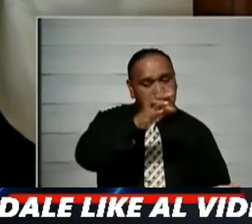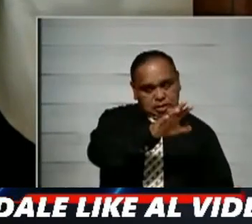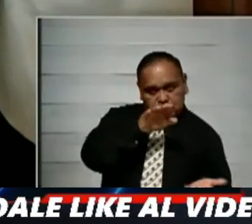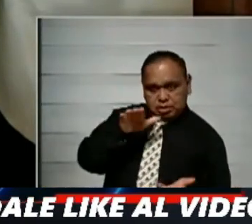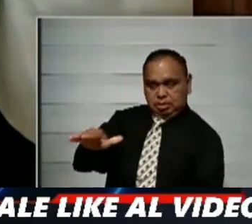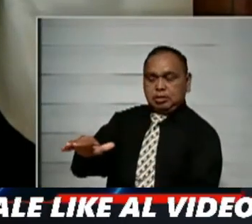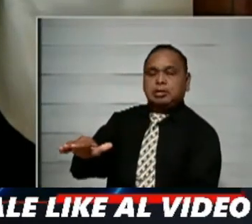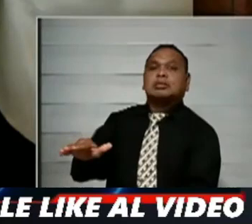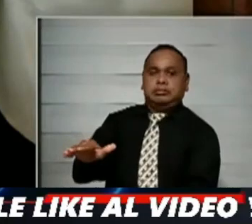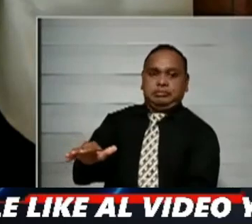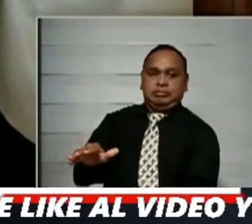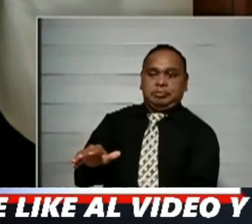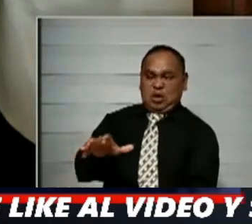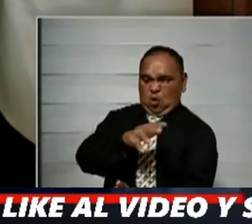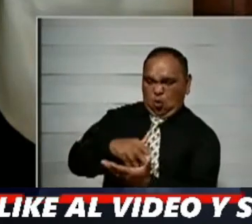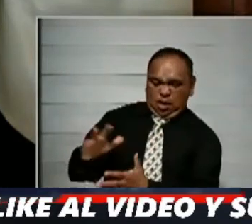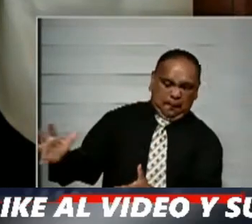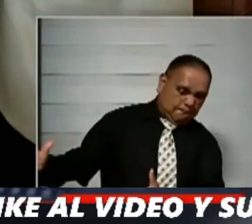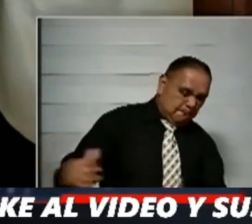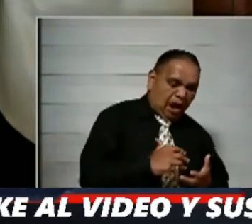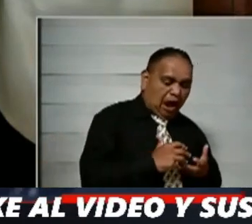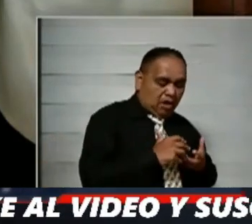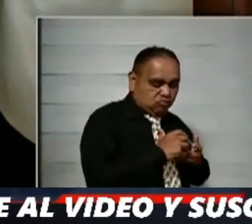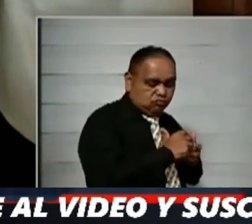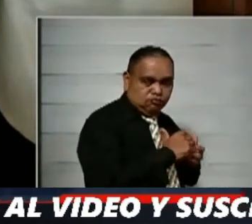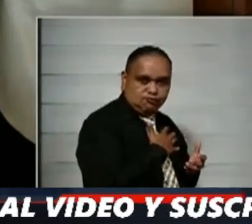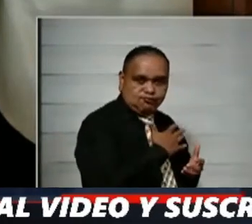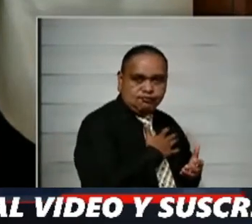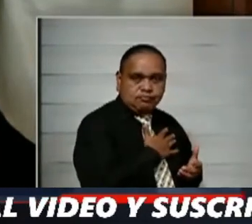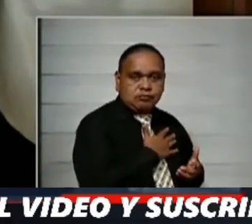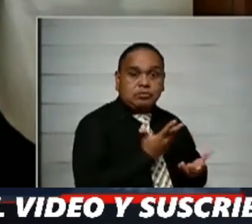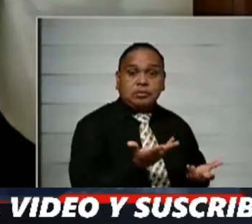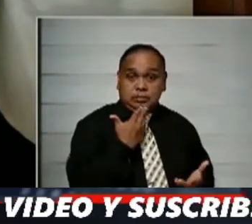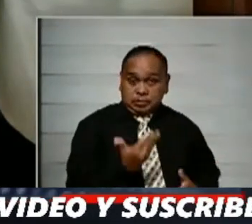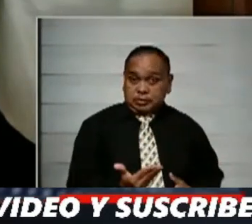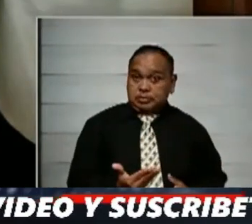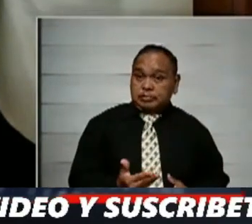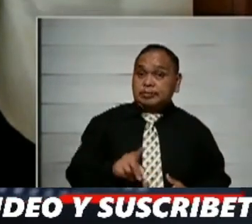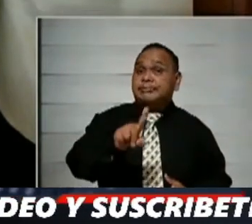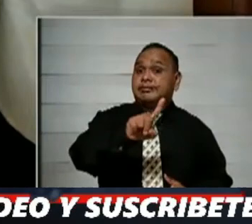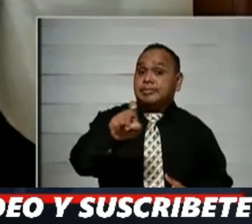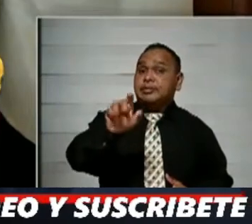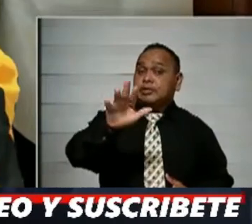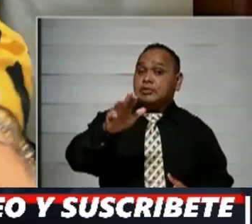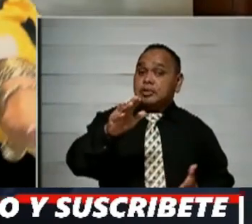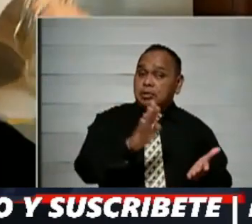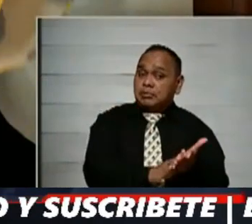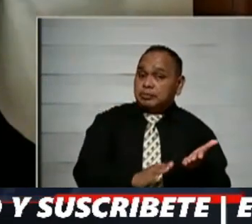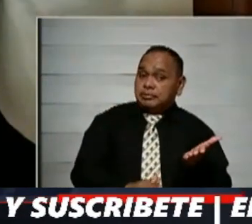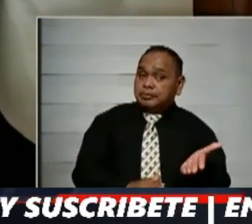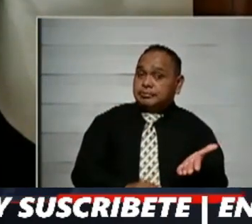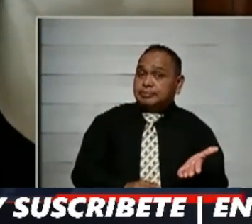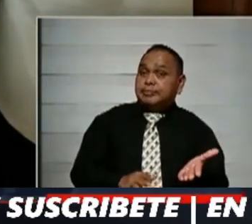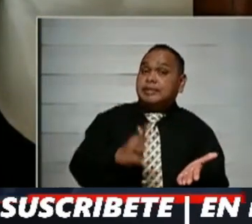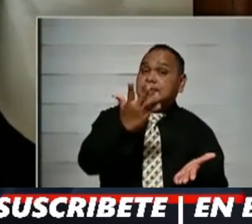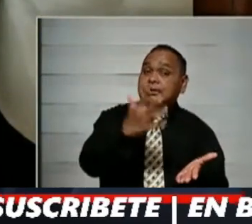lo saqueado, lo que se llevaron de una manera indebida, porque justamente los 150 contratos, los 10